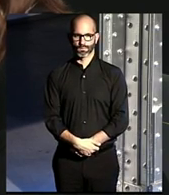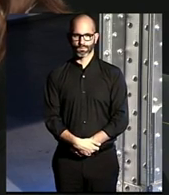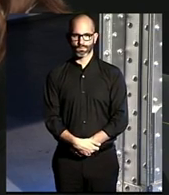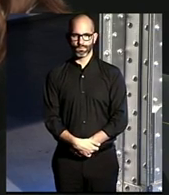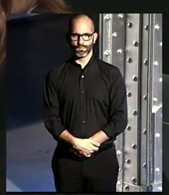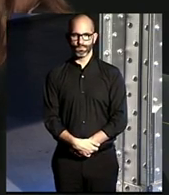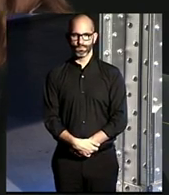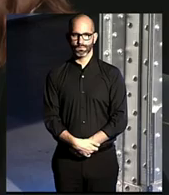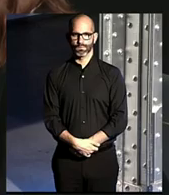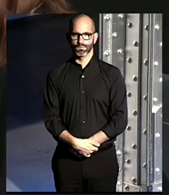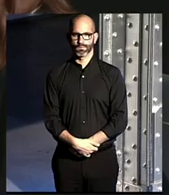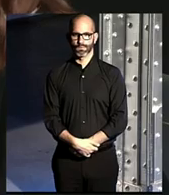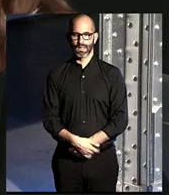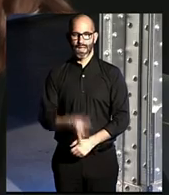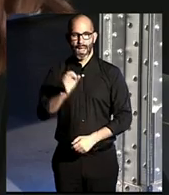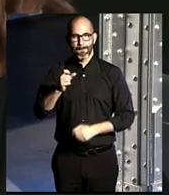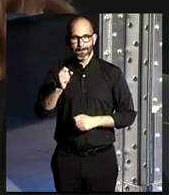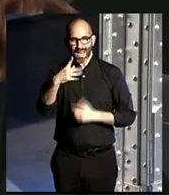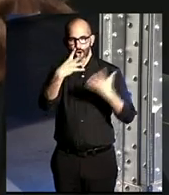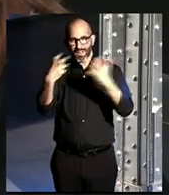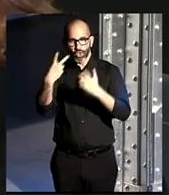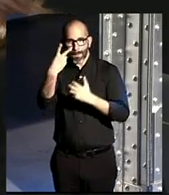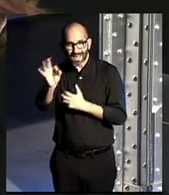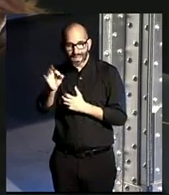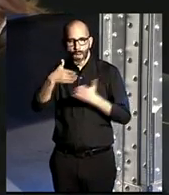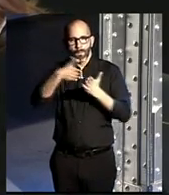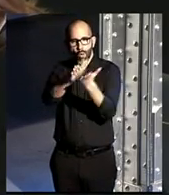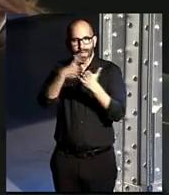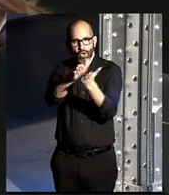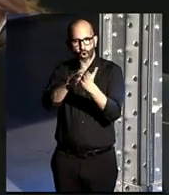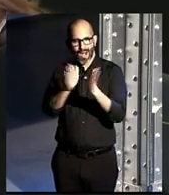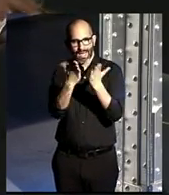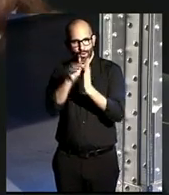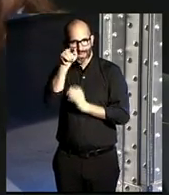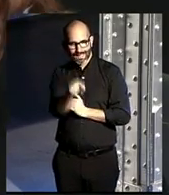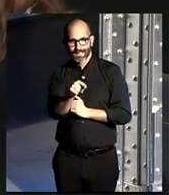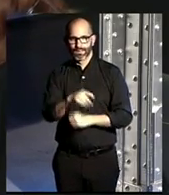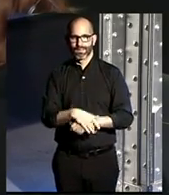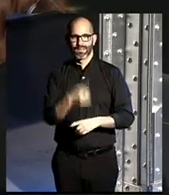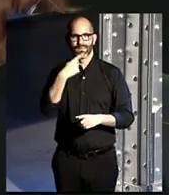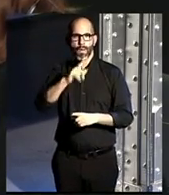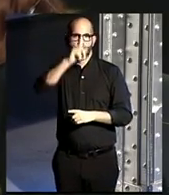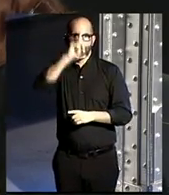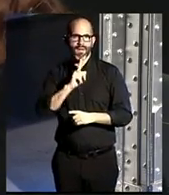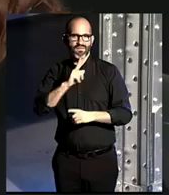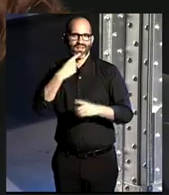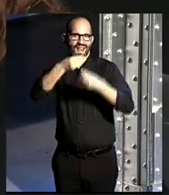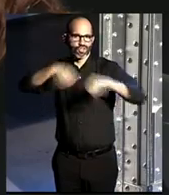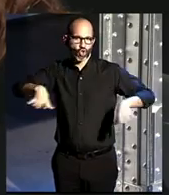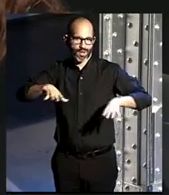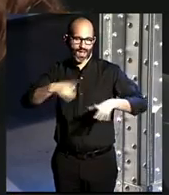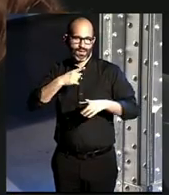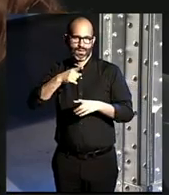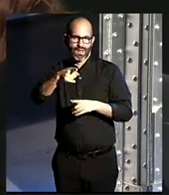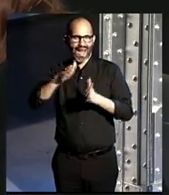year? En 1920 publicó este libro, The Outline of History. un perfil de la historia, y